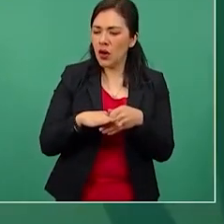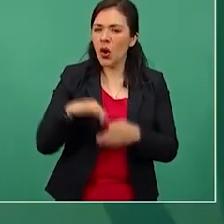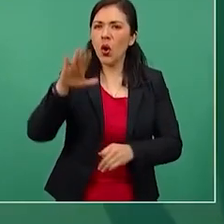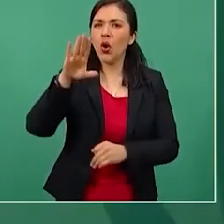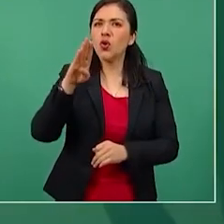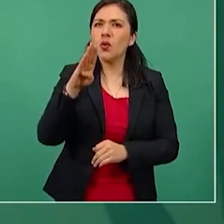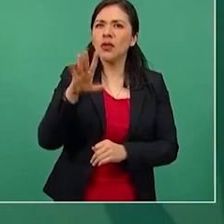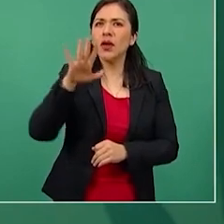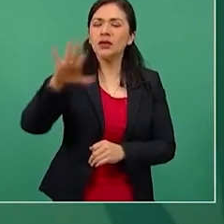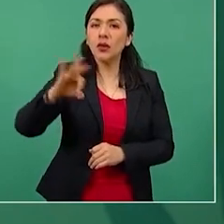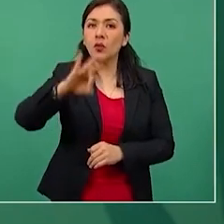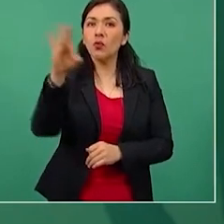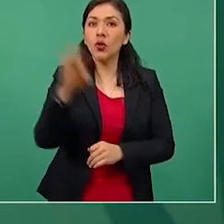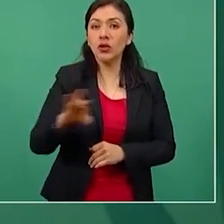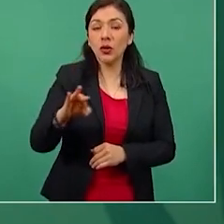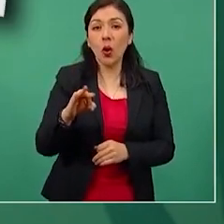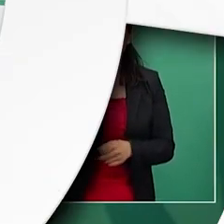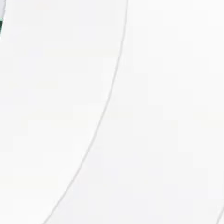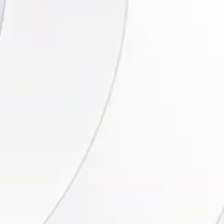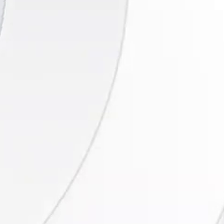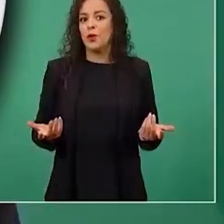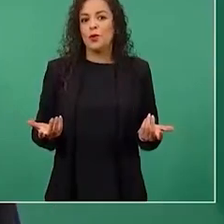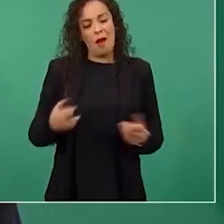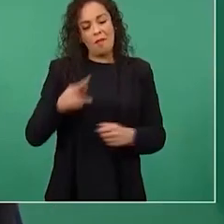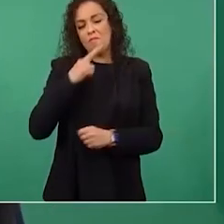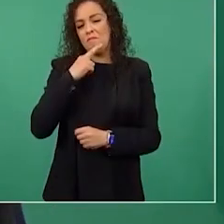95% de ocupación.